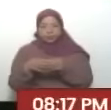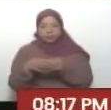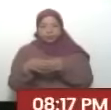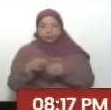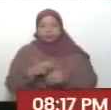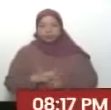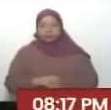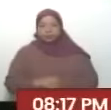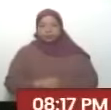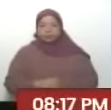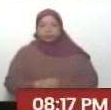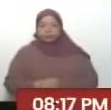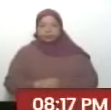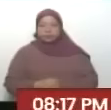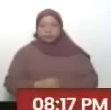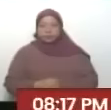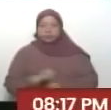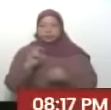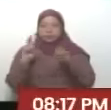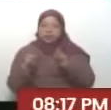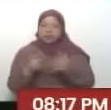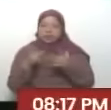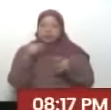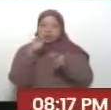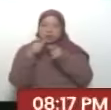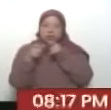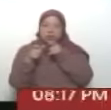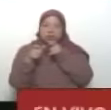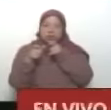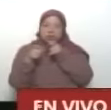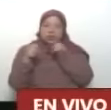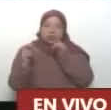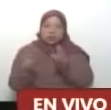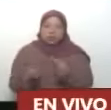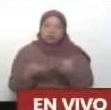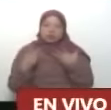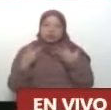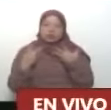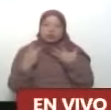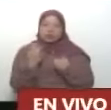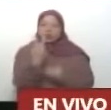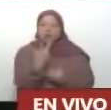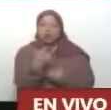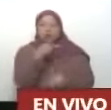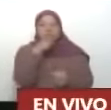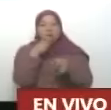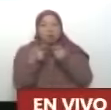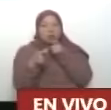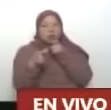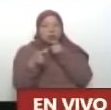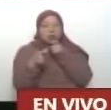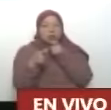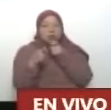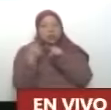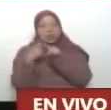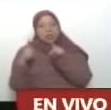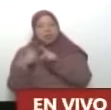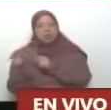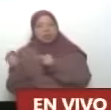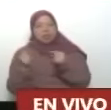Fíjense, este es el séptimo referéndum. Hay dos referéndums